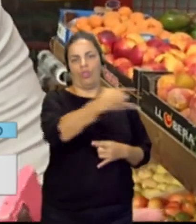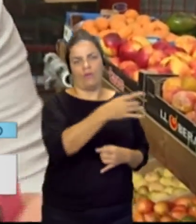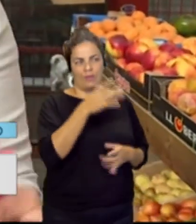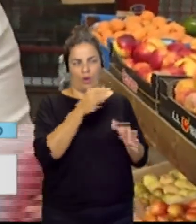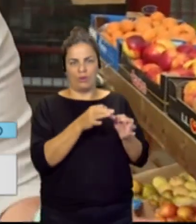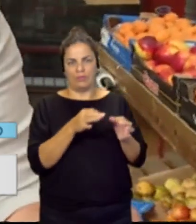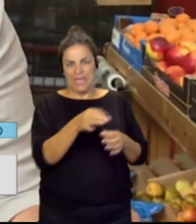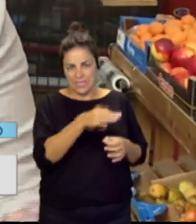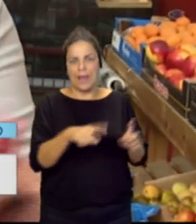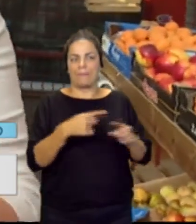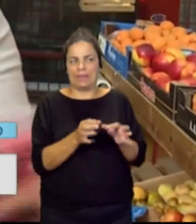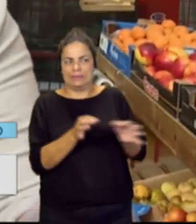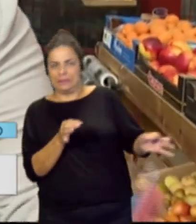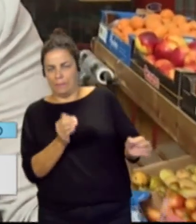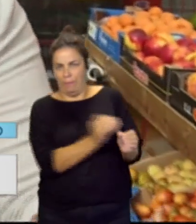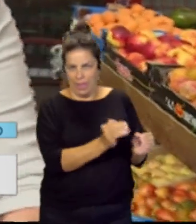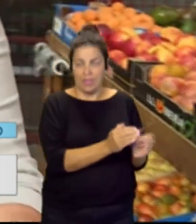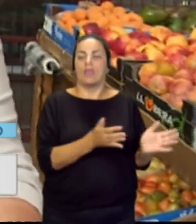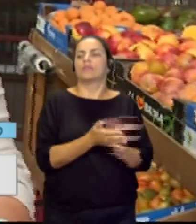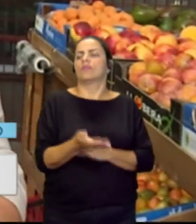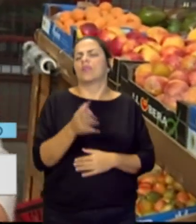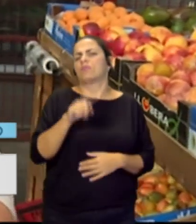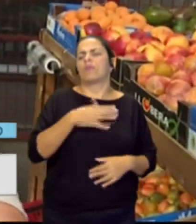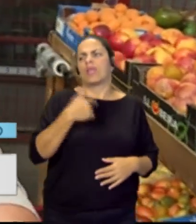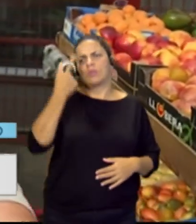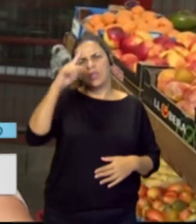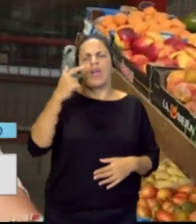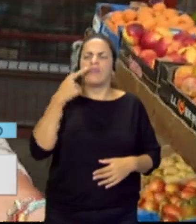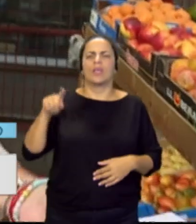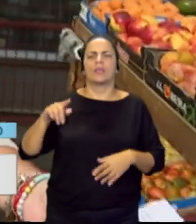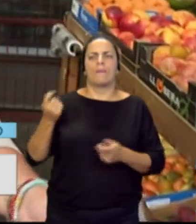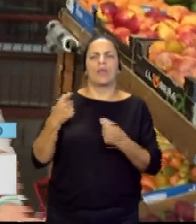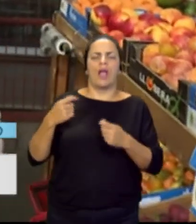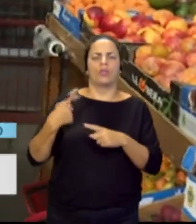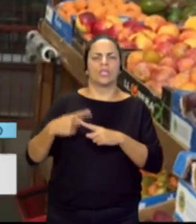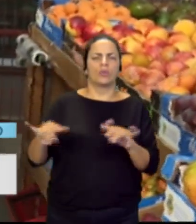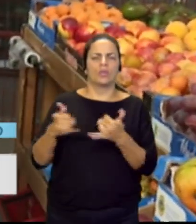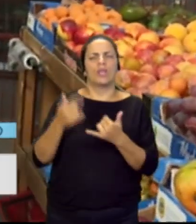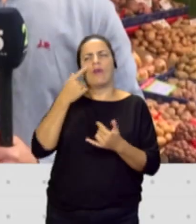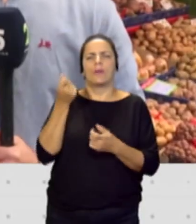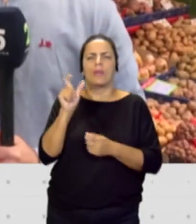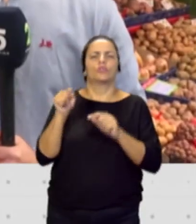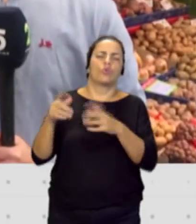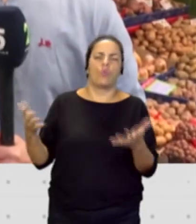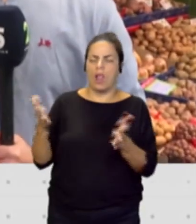es qué precio y con qué precio se cuenta en el mercado por ejemplo de Santa Cruz de tenerife con nuestro compañero Antonio